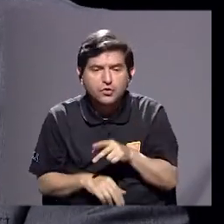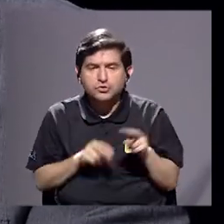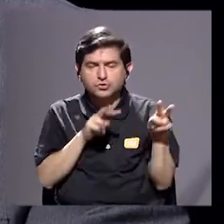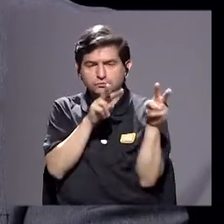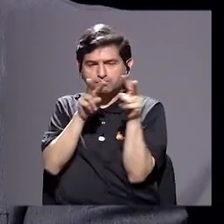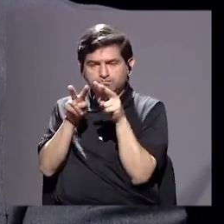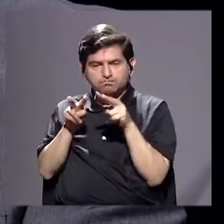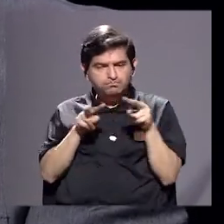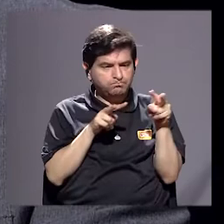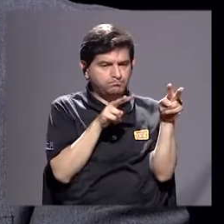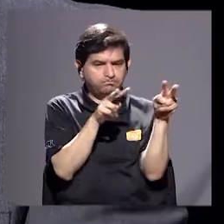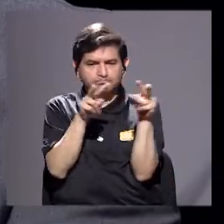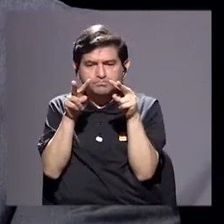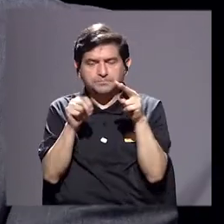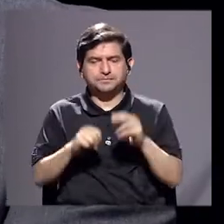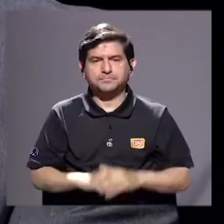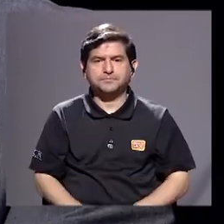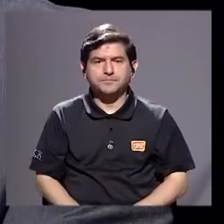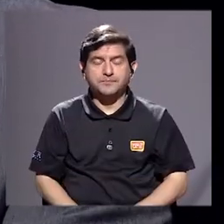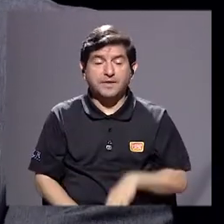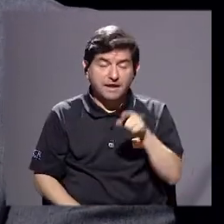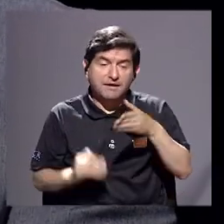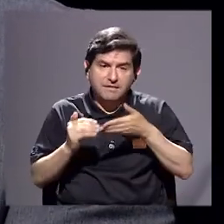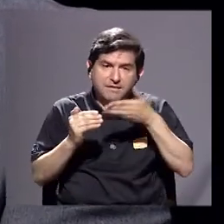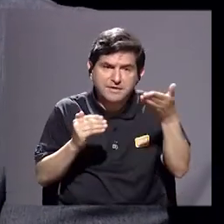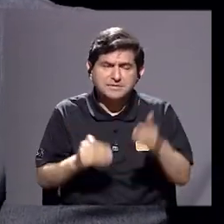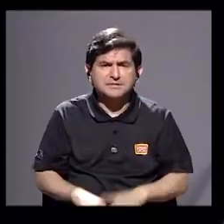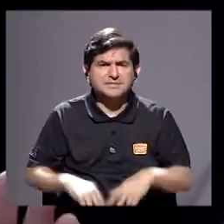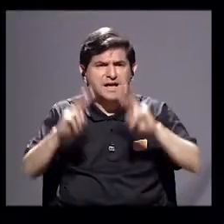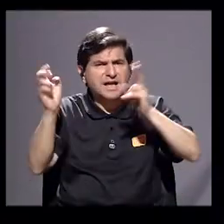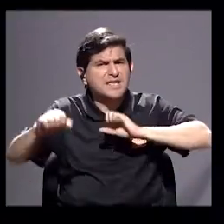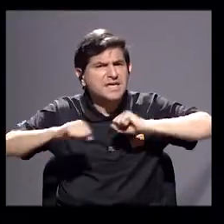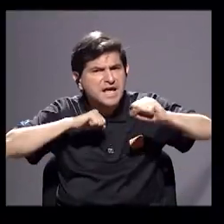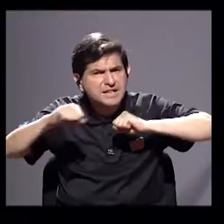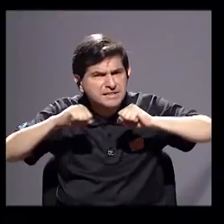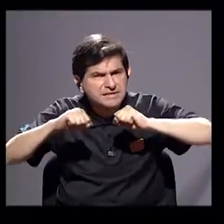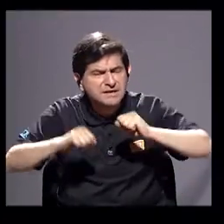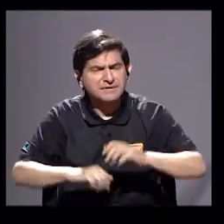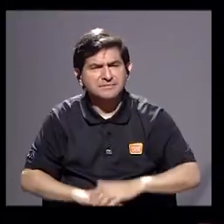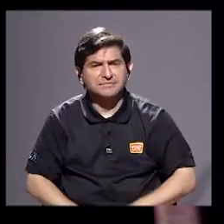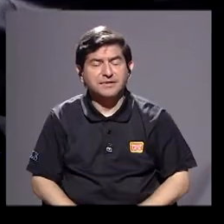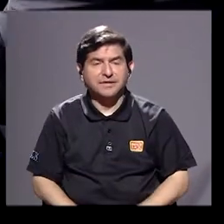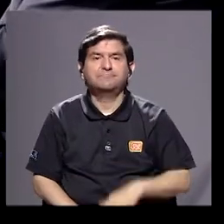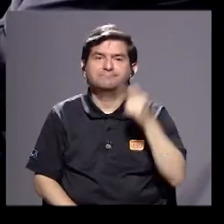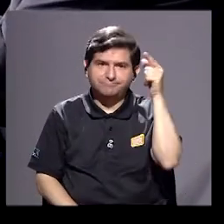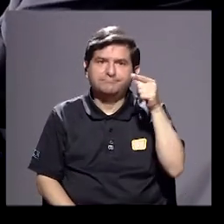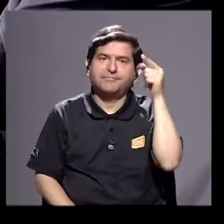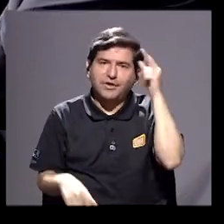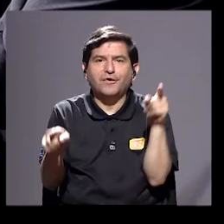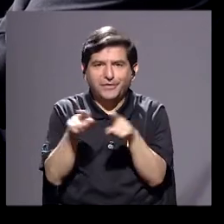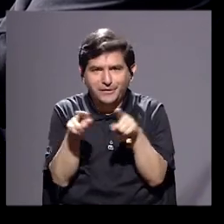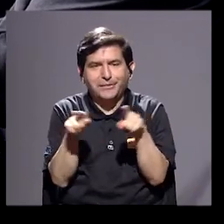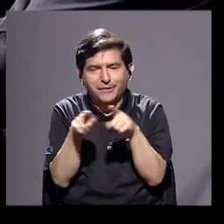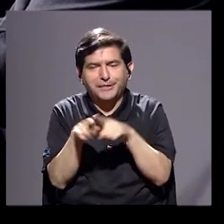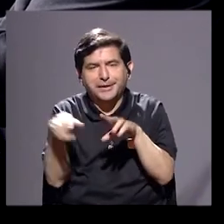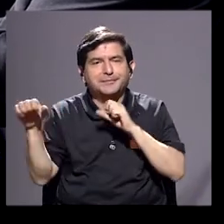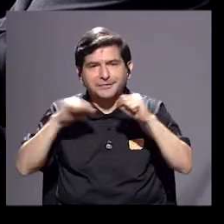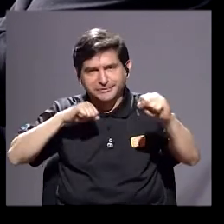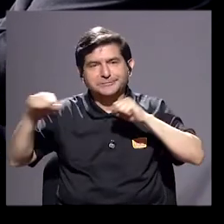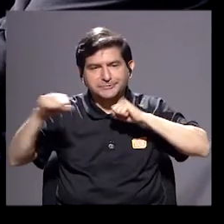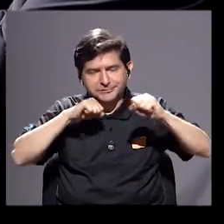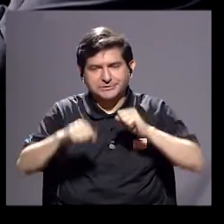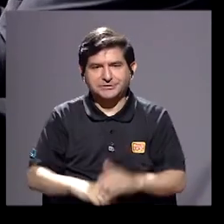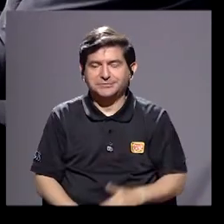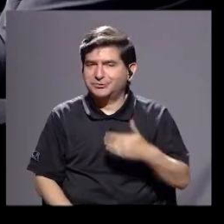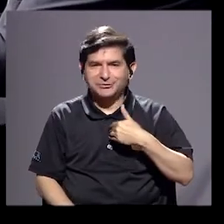monitoreando entre estos factores y amenazas por supuesto también tenemos el tema sísmico que